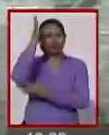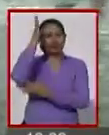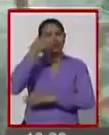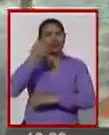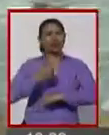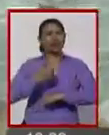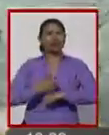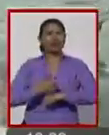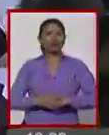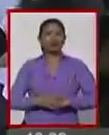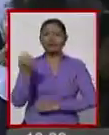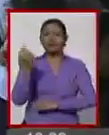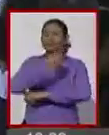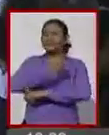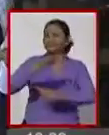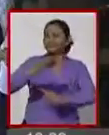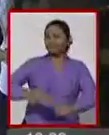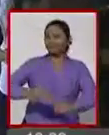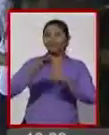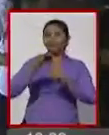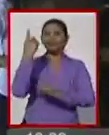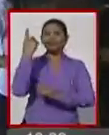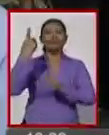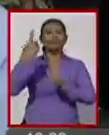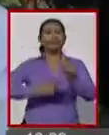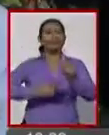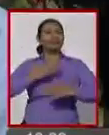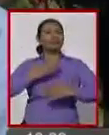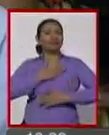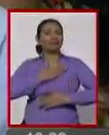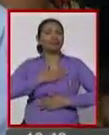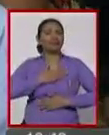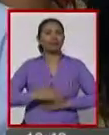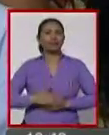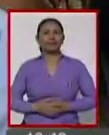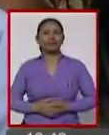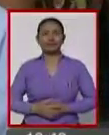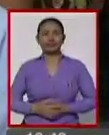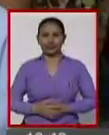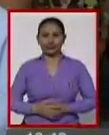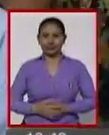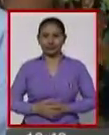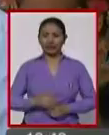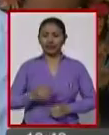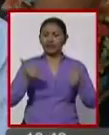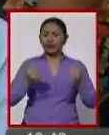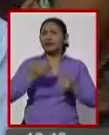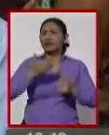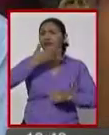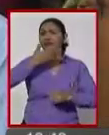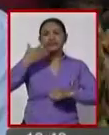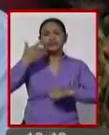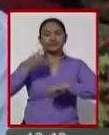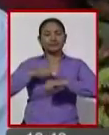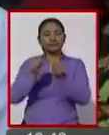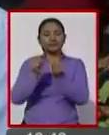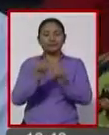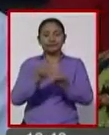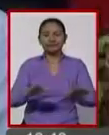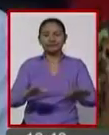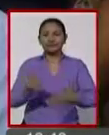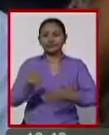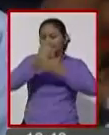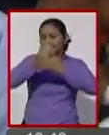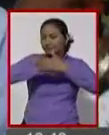Es especial un día, una vez al año, hay que disfrutarlo nomás, ¿no? ¿Cuáles son los mejores momentos con los niños?